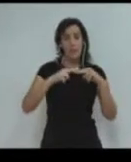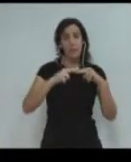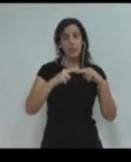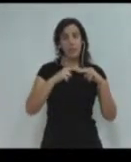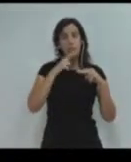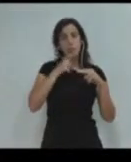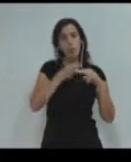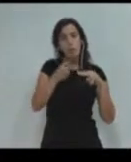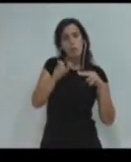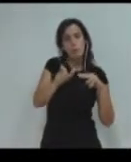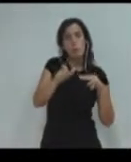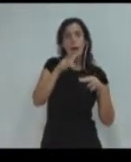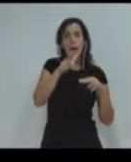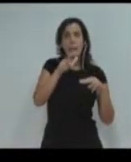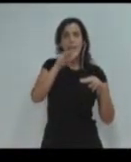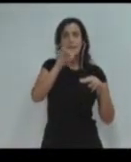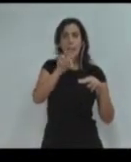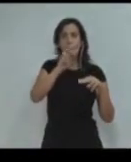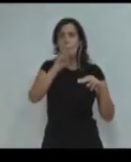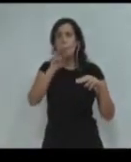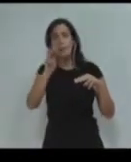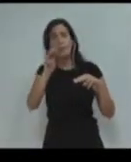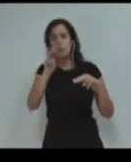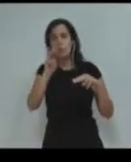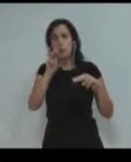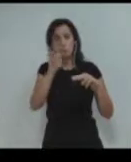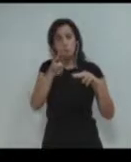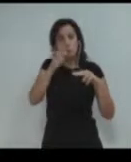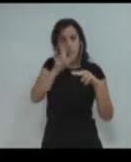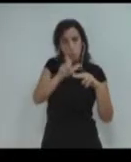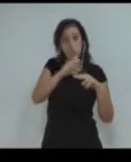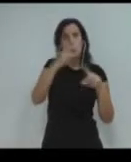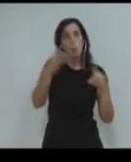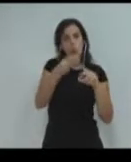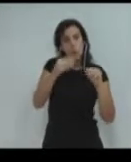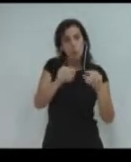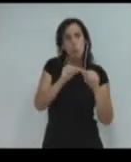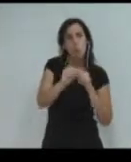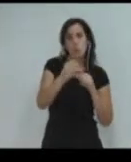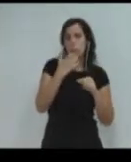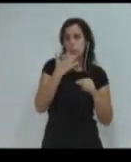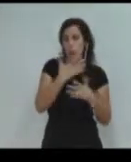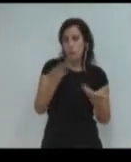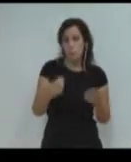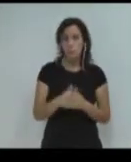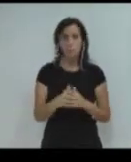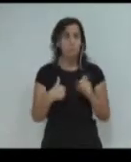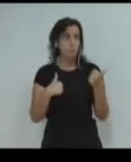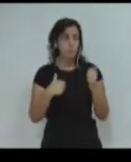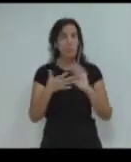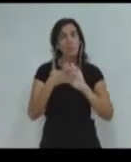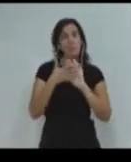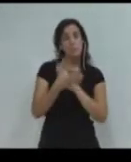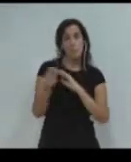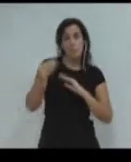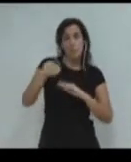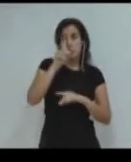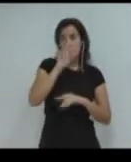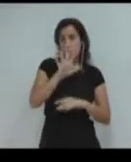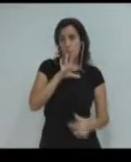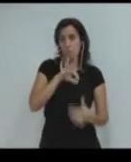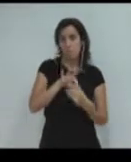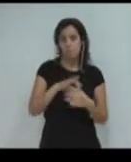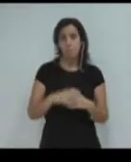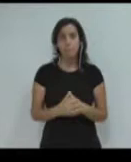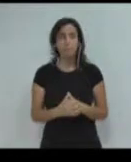En vez Sí. de llamarle HTTP, le pones, es la página web de la UNED, Claro, ¿no? sí, sí. Claro, Como la lo que le descripción di- alternativa de las imágenes. Lo que le diríamos, lo que